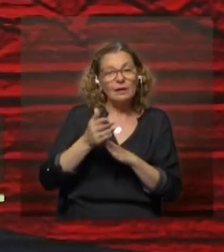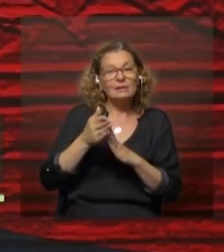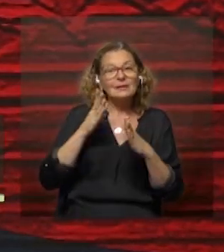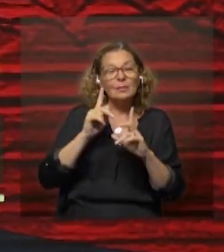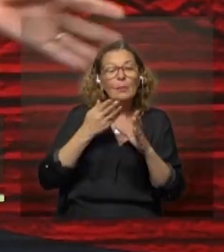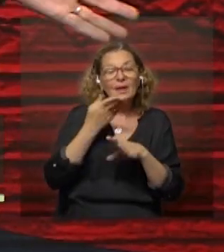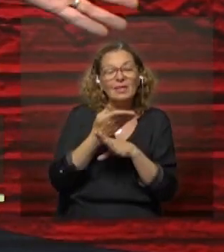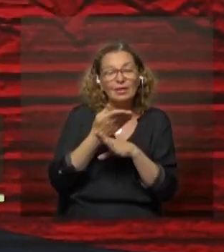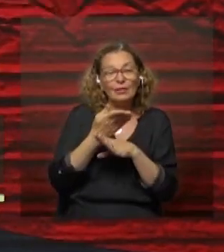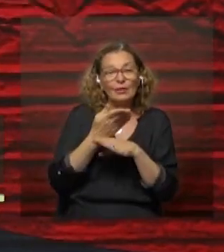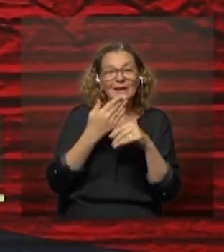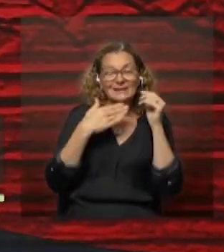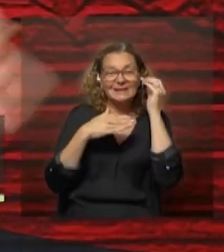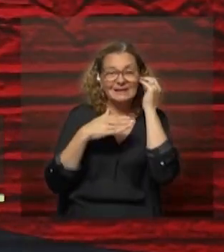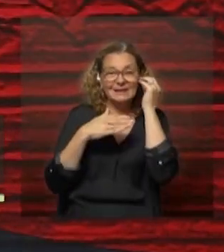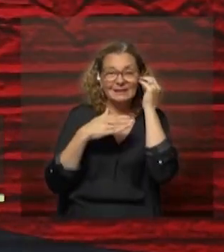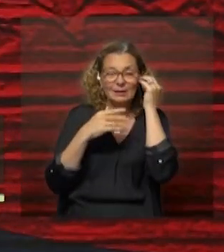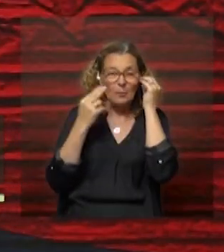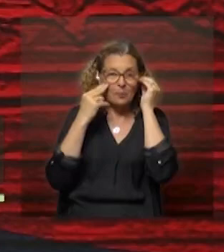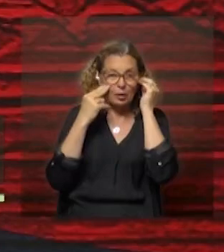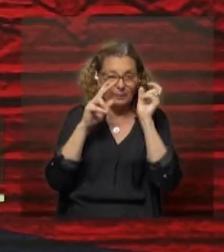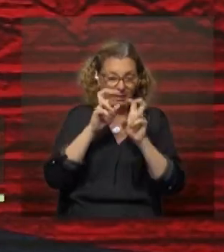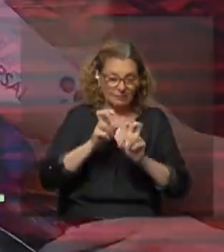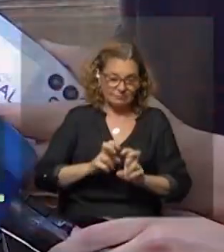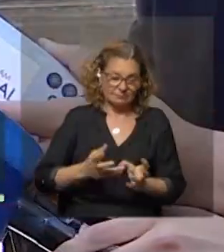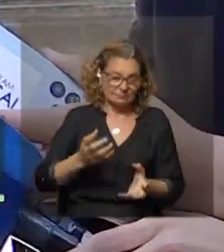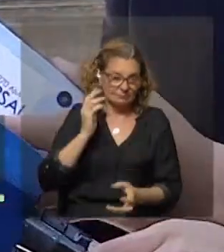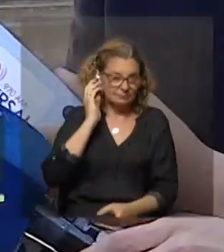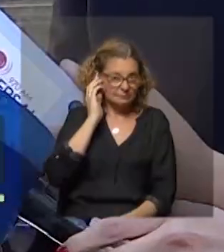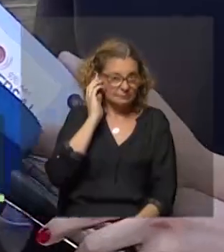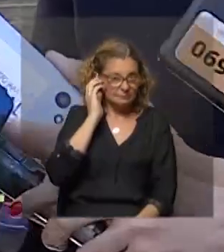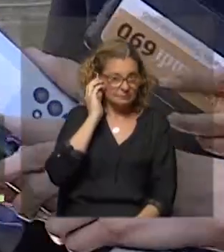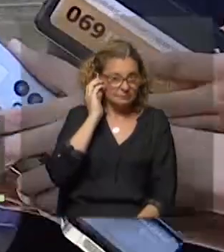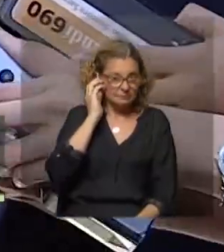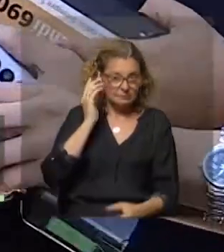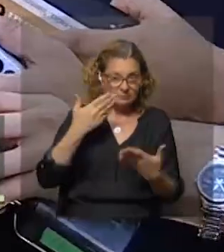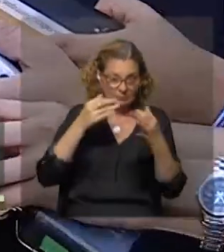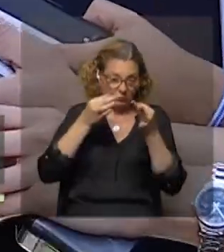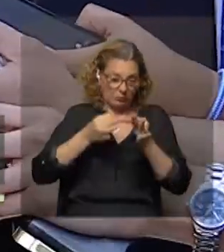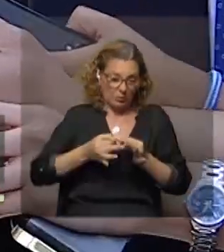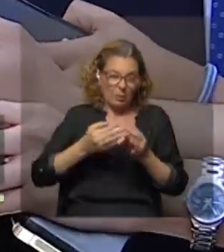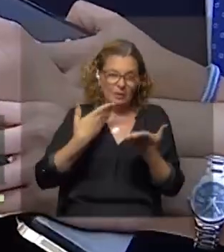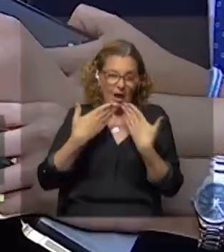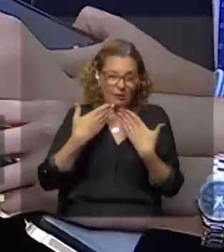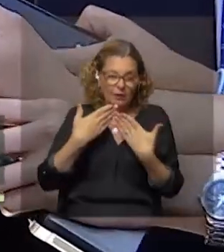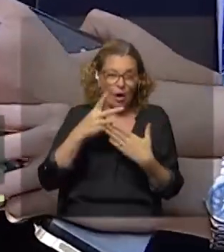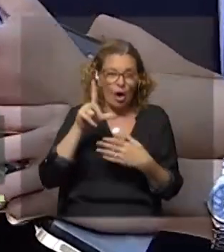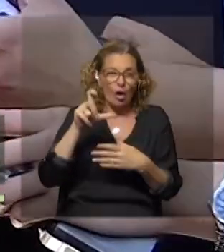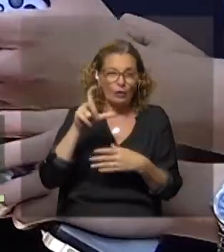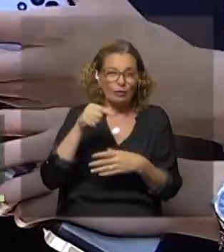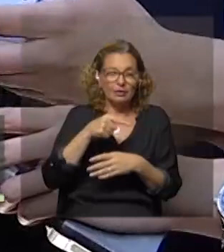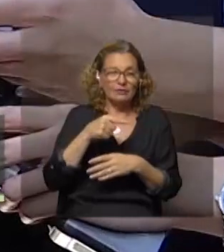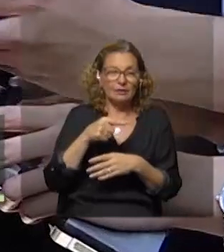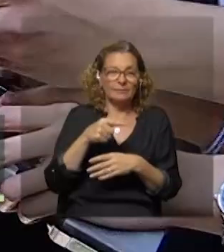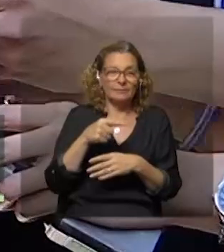pedidos que tienen entendiendo que son Víctimas de espionaje fue una muy correcta conversación en donde obviamente ya